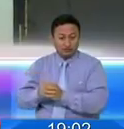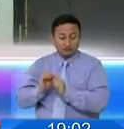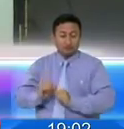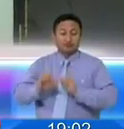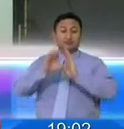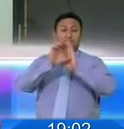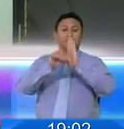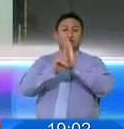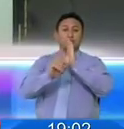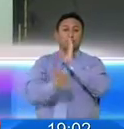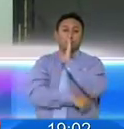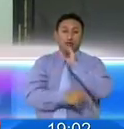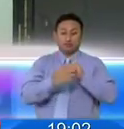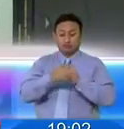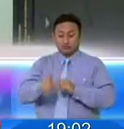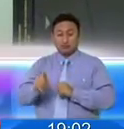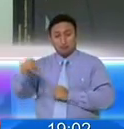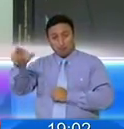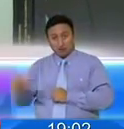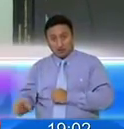Integral Penal, en aislamiento.